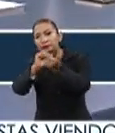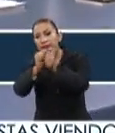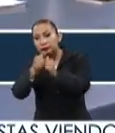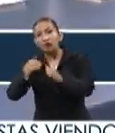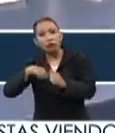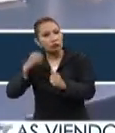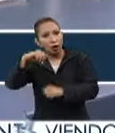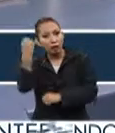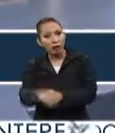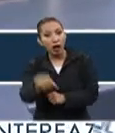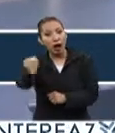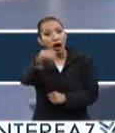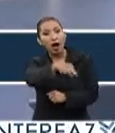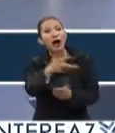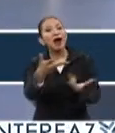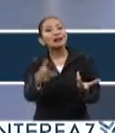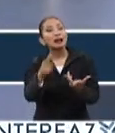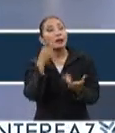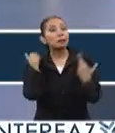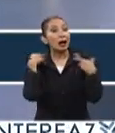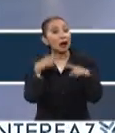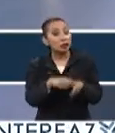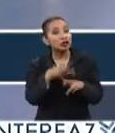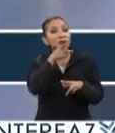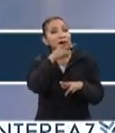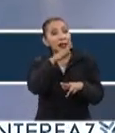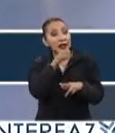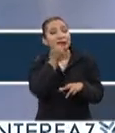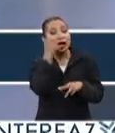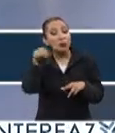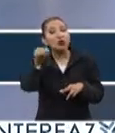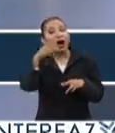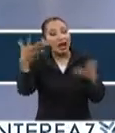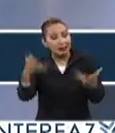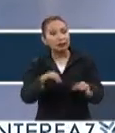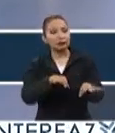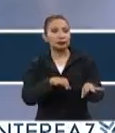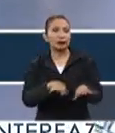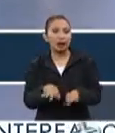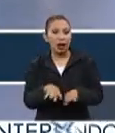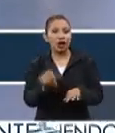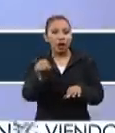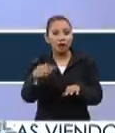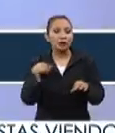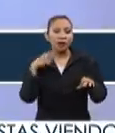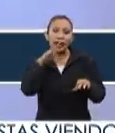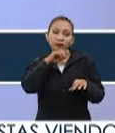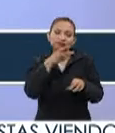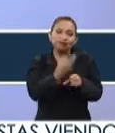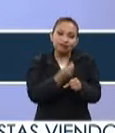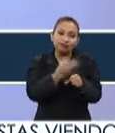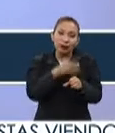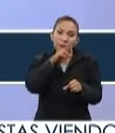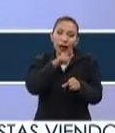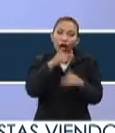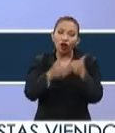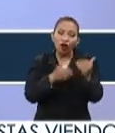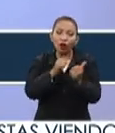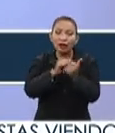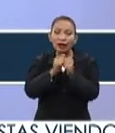estamos obligando de cierta manera a los maestros, a los papás y a los alumnos a trabajar en esta mejora y que